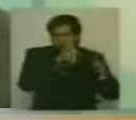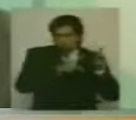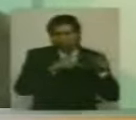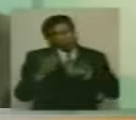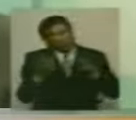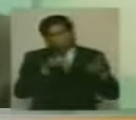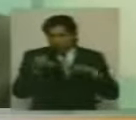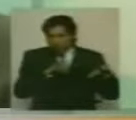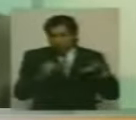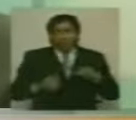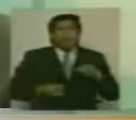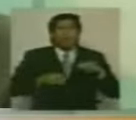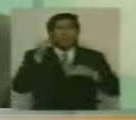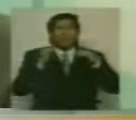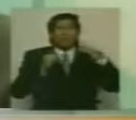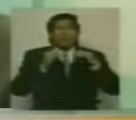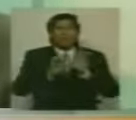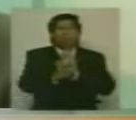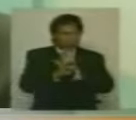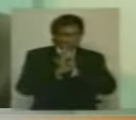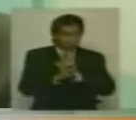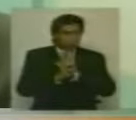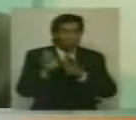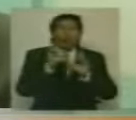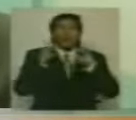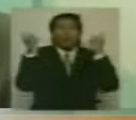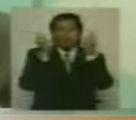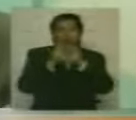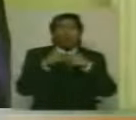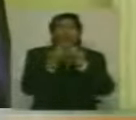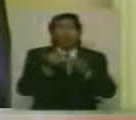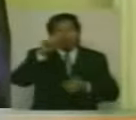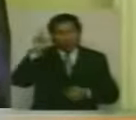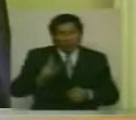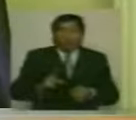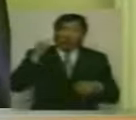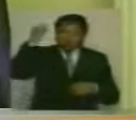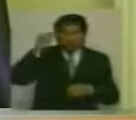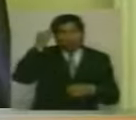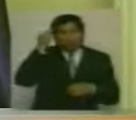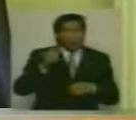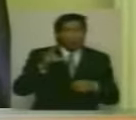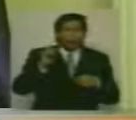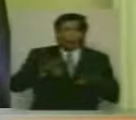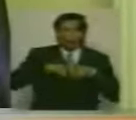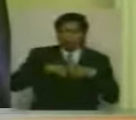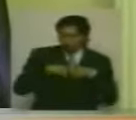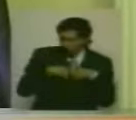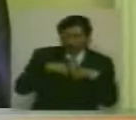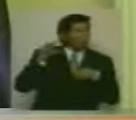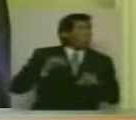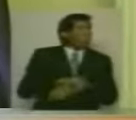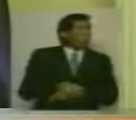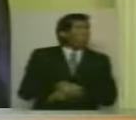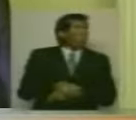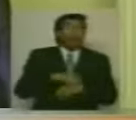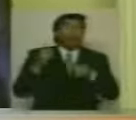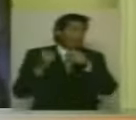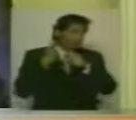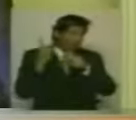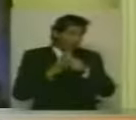Eso haría justicia, por ejemplo, a los departamentos como La Paz. El gobierno no acepta porque dice que